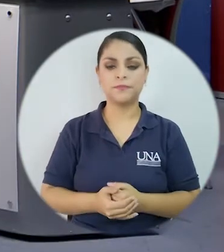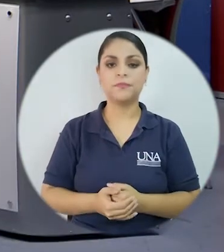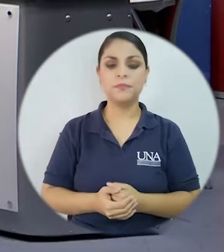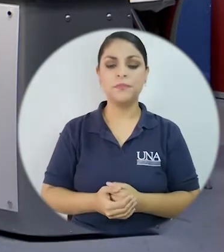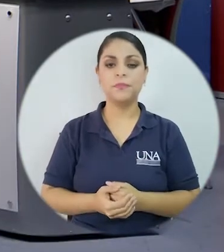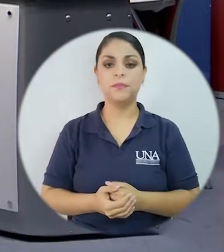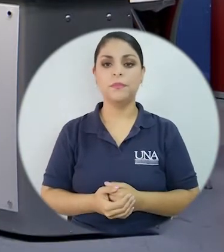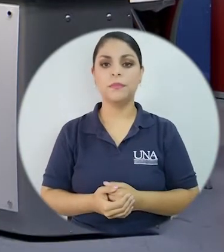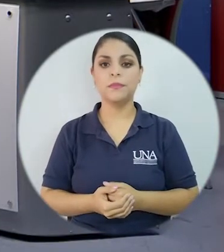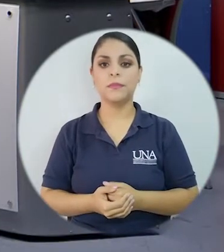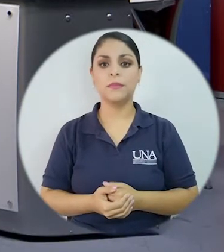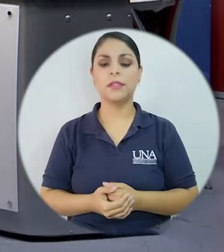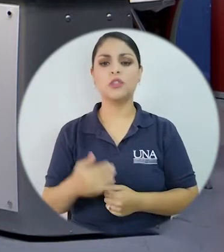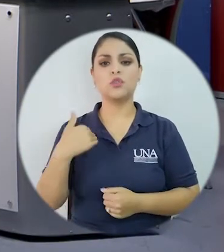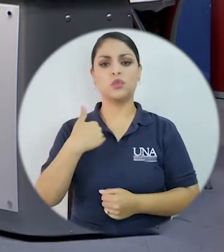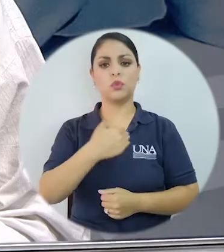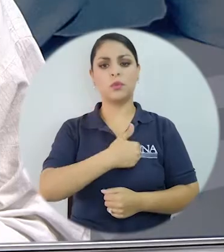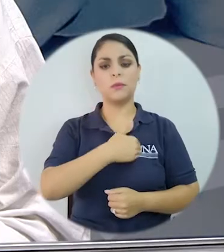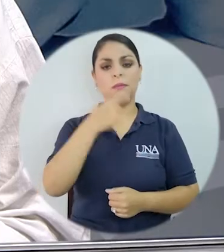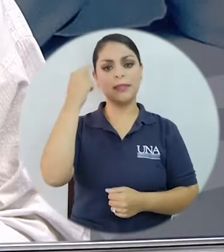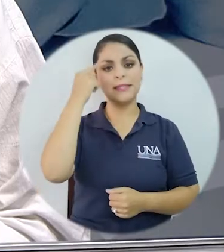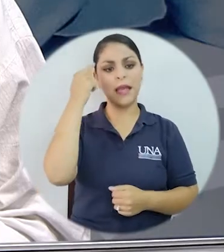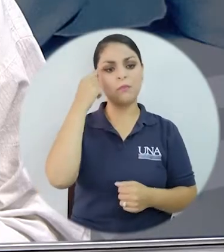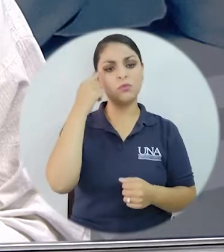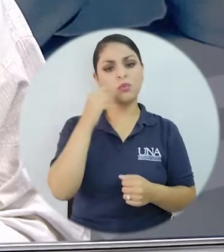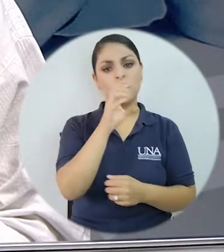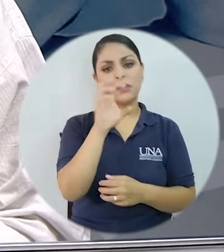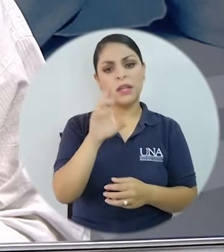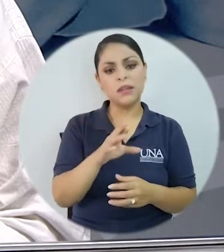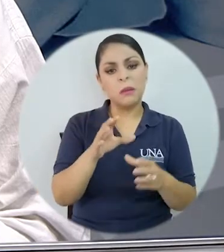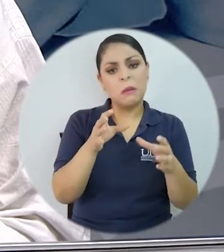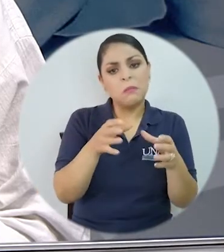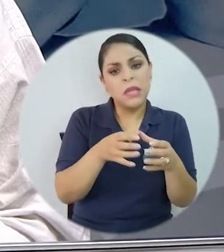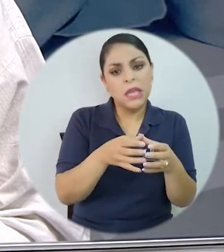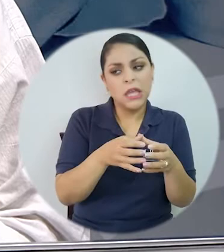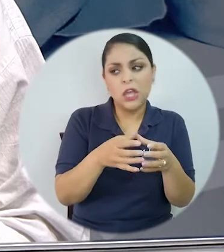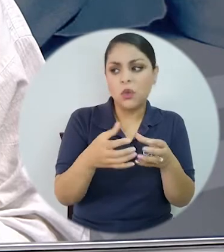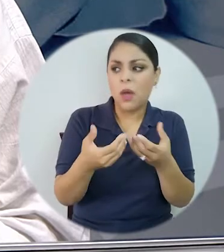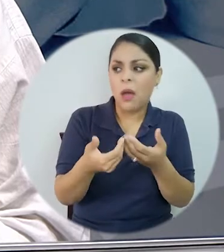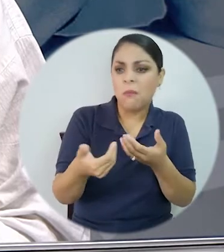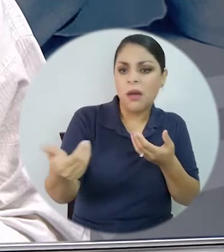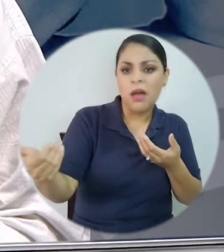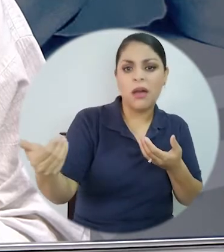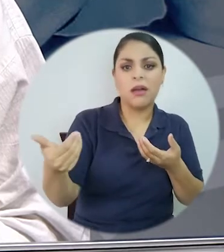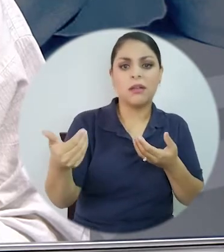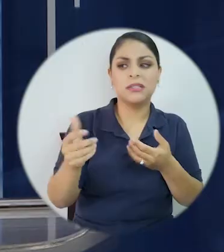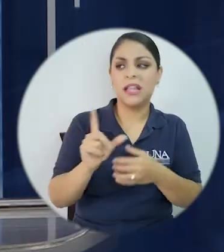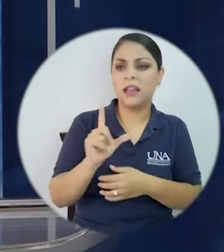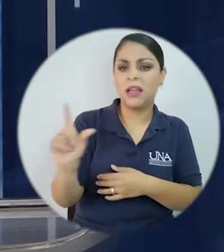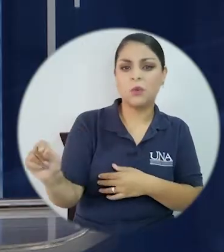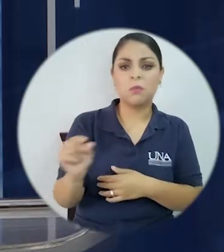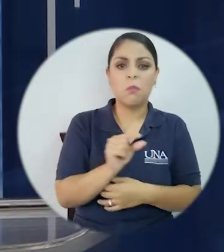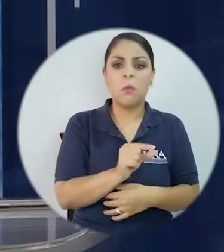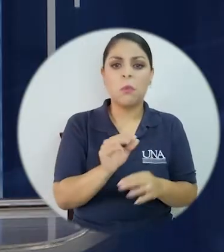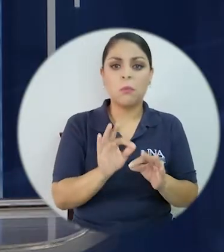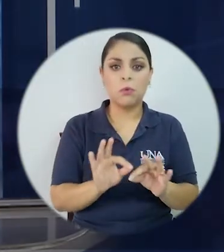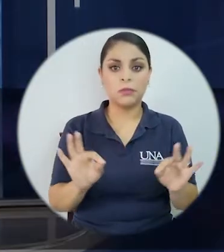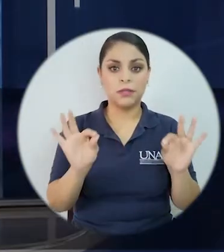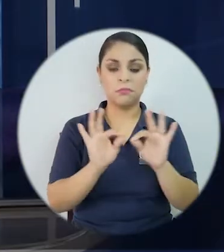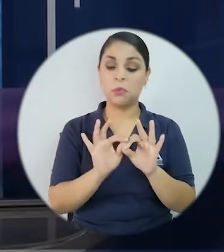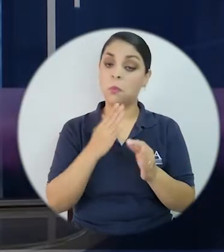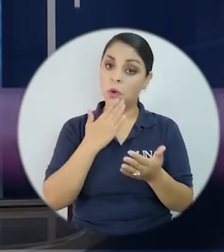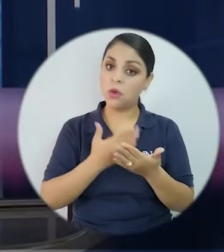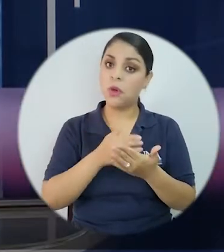haber esa lejanía, ¿verdad? O ser considerada un territorio pequeño, distante, poco importante, esto permitió